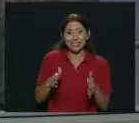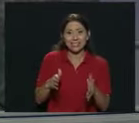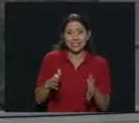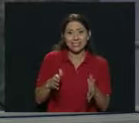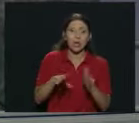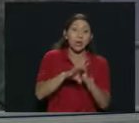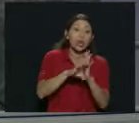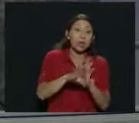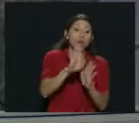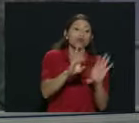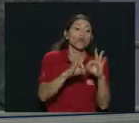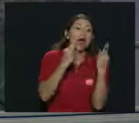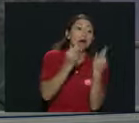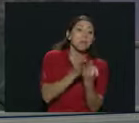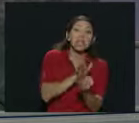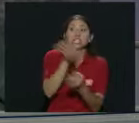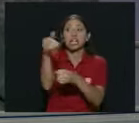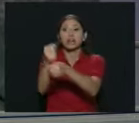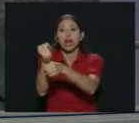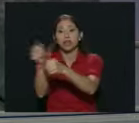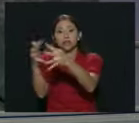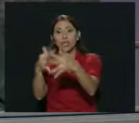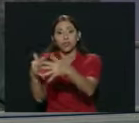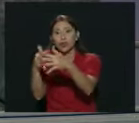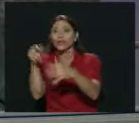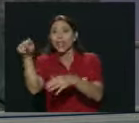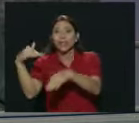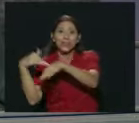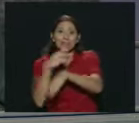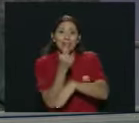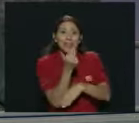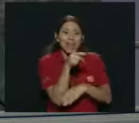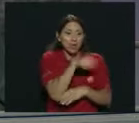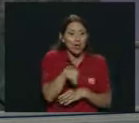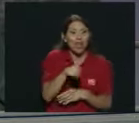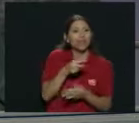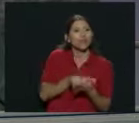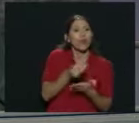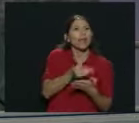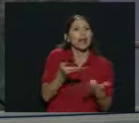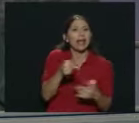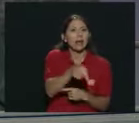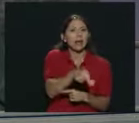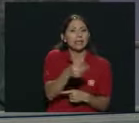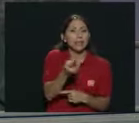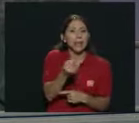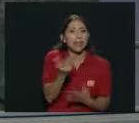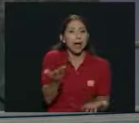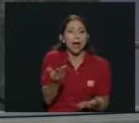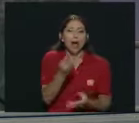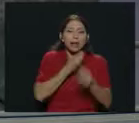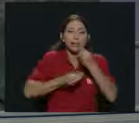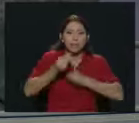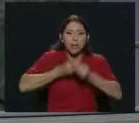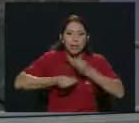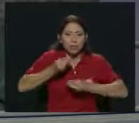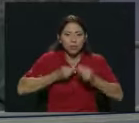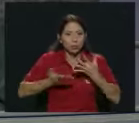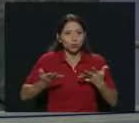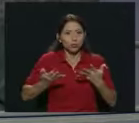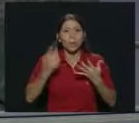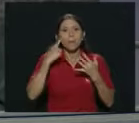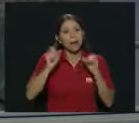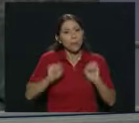sus familiares las remesas en Estados Unidos, gran parte de ellos es para la compra de alimentos y para